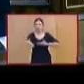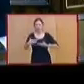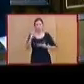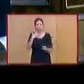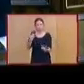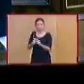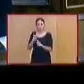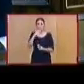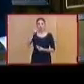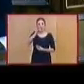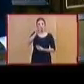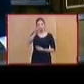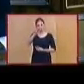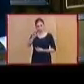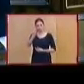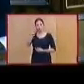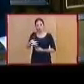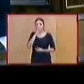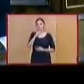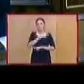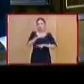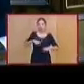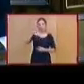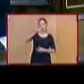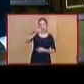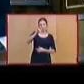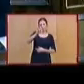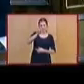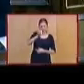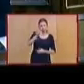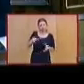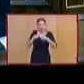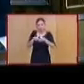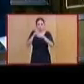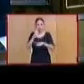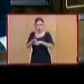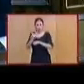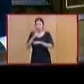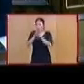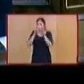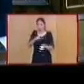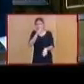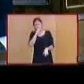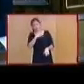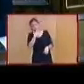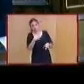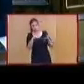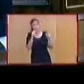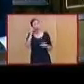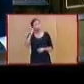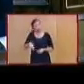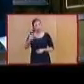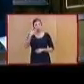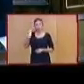Madeira y compensar económicamente a la flota pesquera. Y por último, y voy terminando, hay que dictar la orden de la